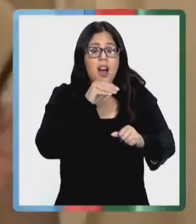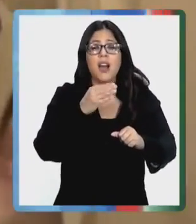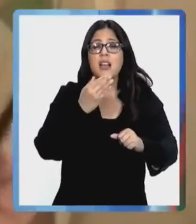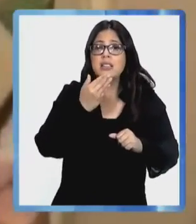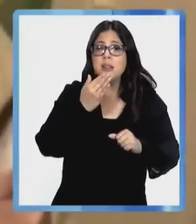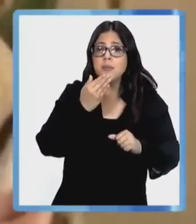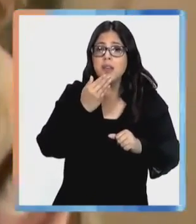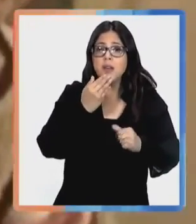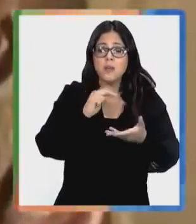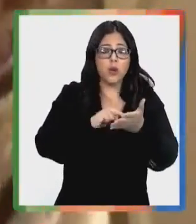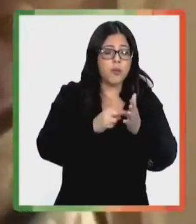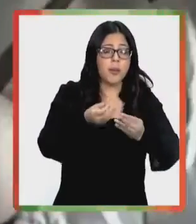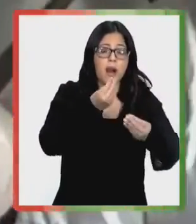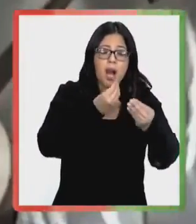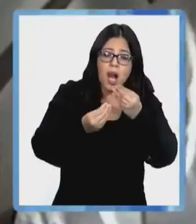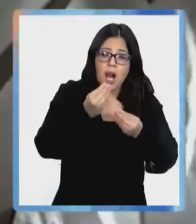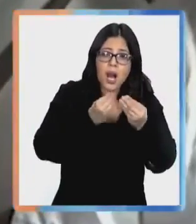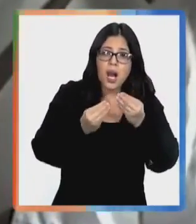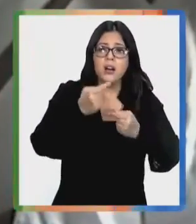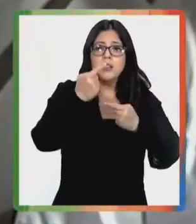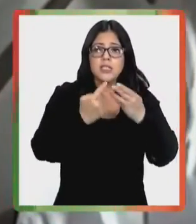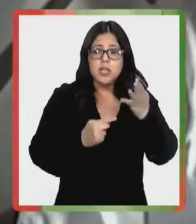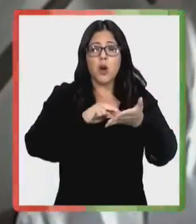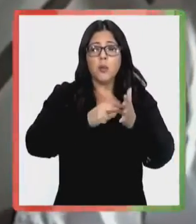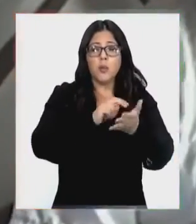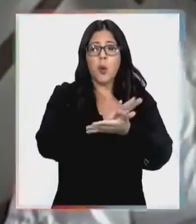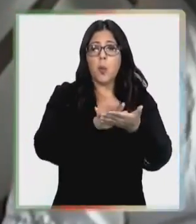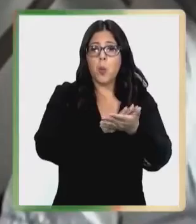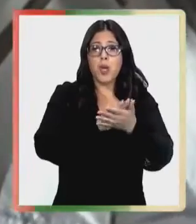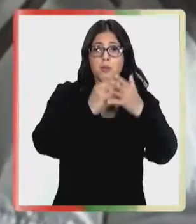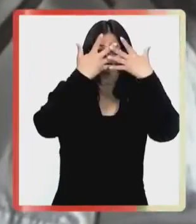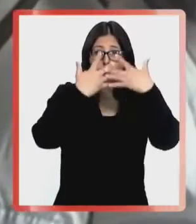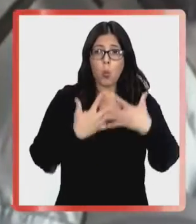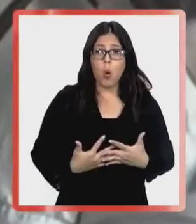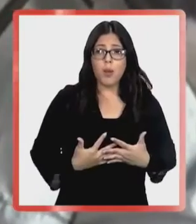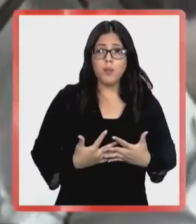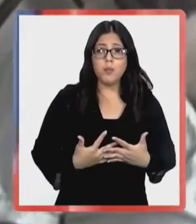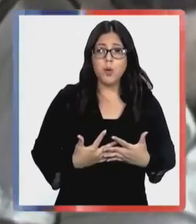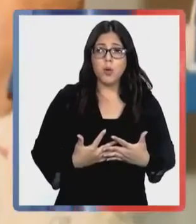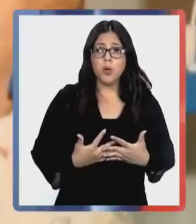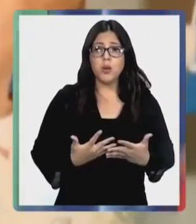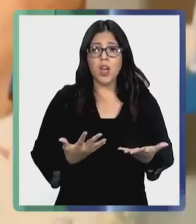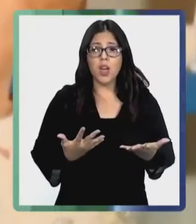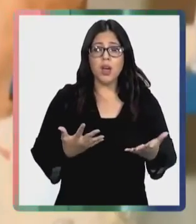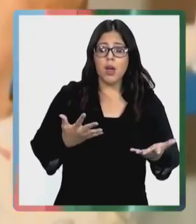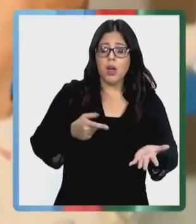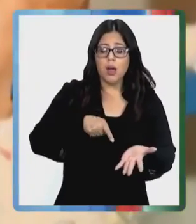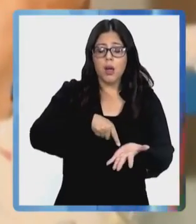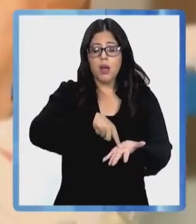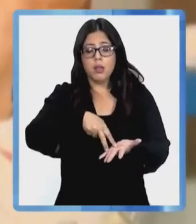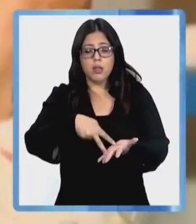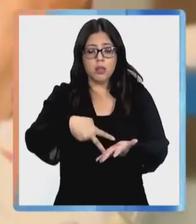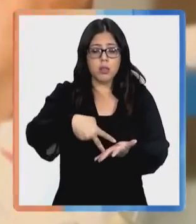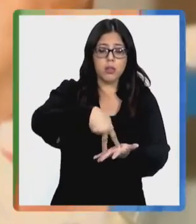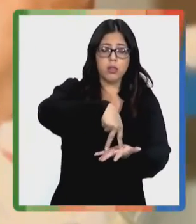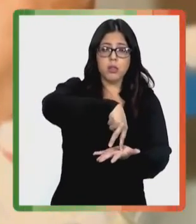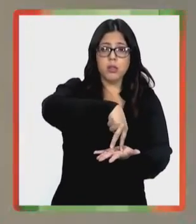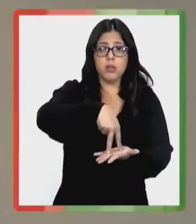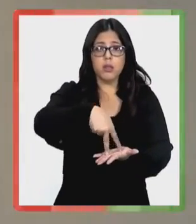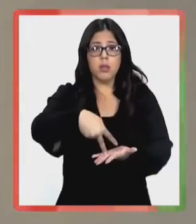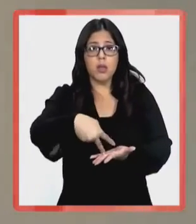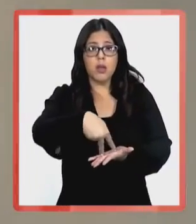dificultades en la alimentación, hasta otros problemas motores como tener algún tipo de descoordinación o problemas para